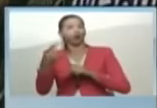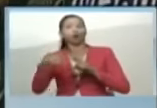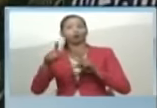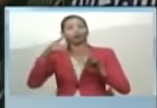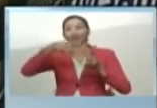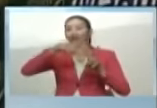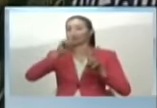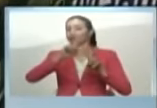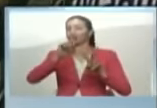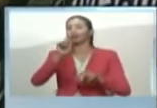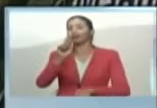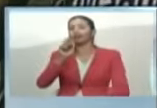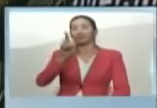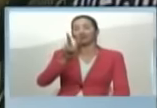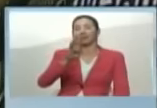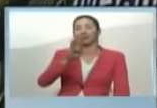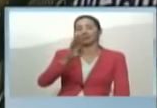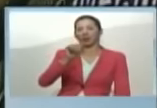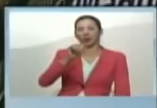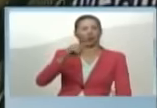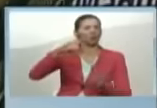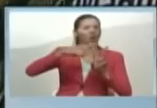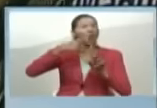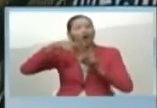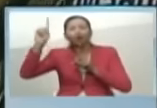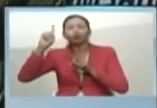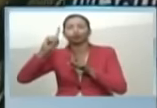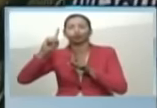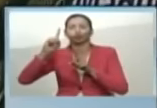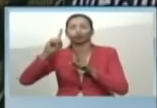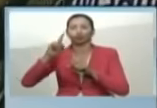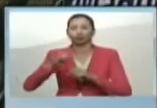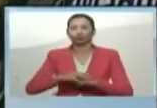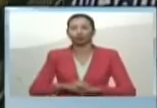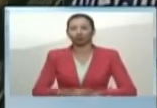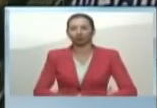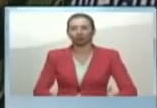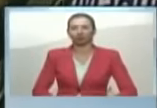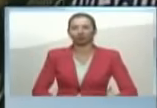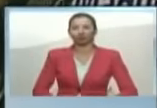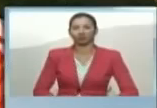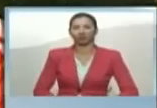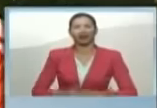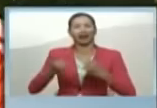Canal TV Paco, mira, aparece aquí. Ese es un canal que se consigue por cable, ¿no?